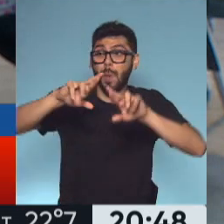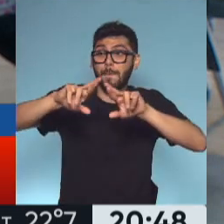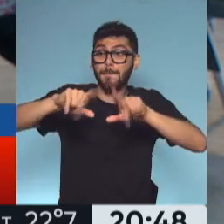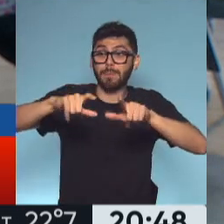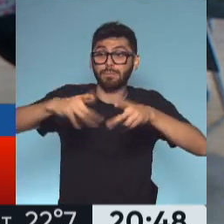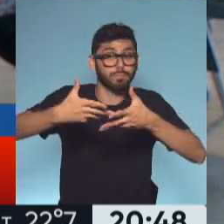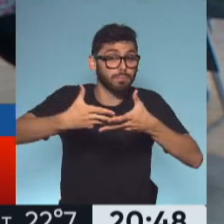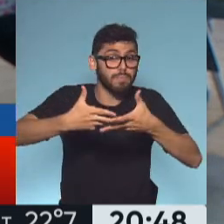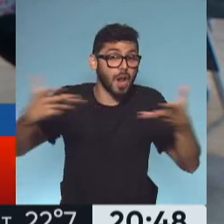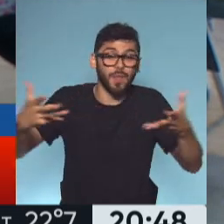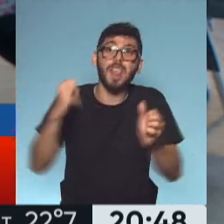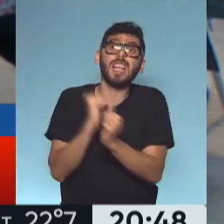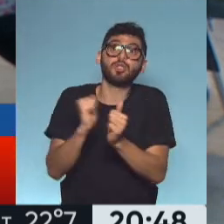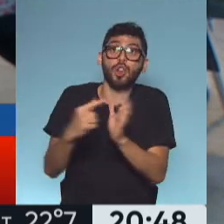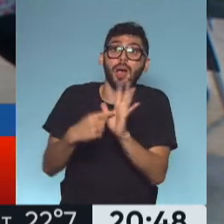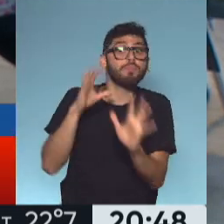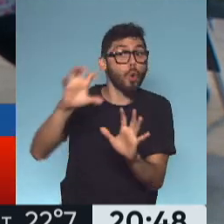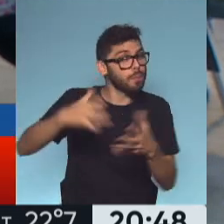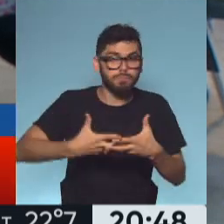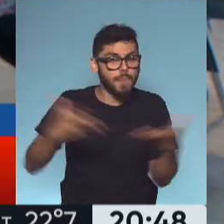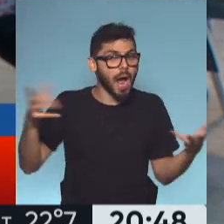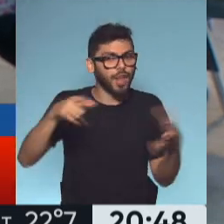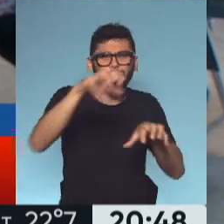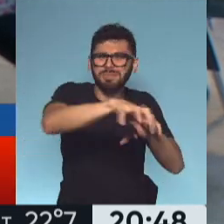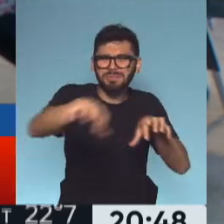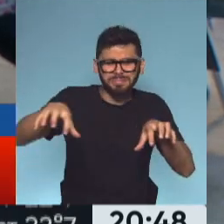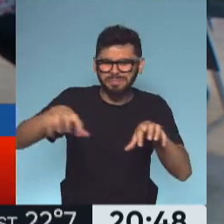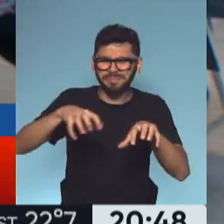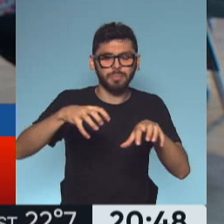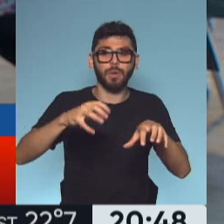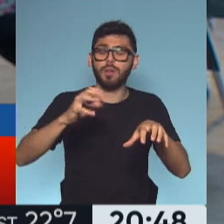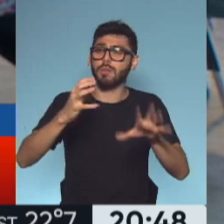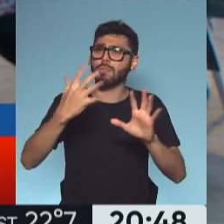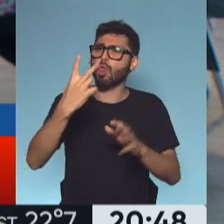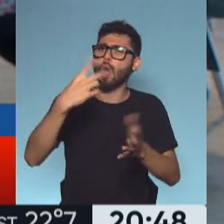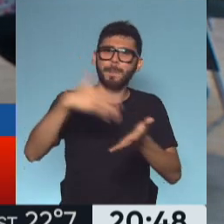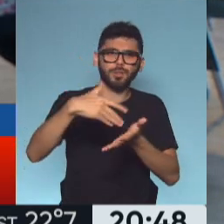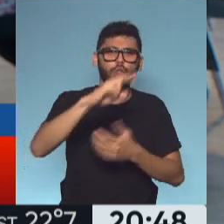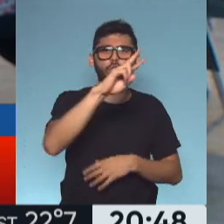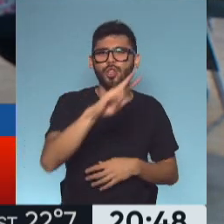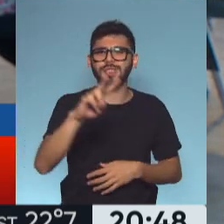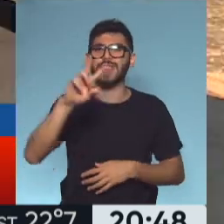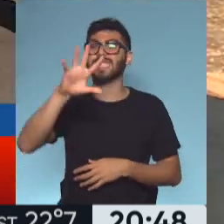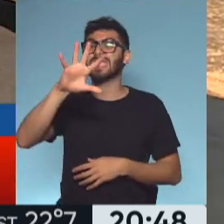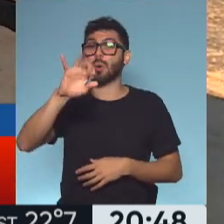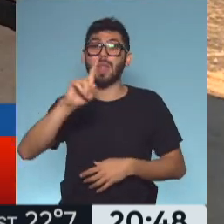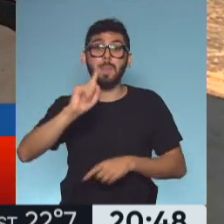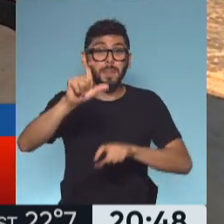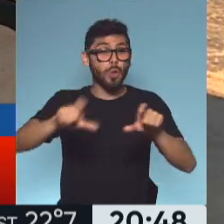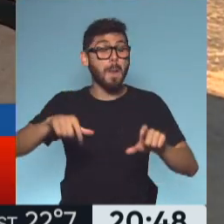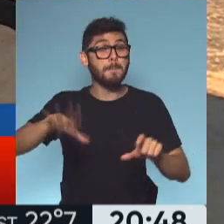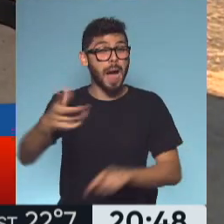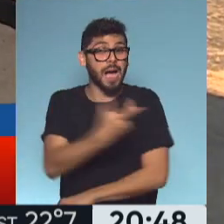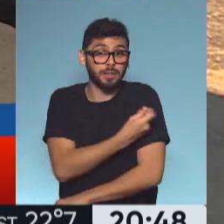vacunación de la historia de la provincia de Buenos Aires. Ya hemos vacunado a más de 2.250.000 personas, están llegando